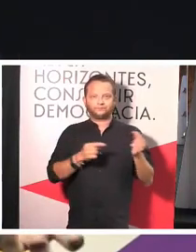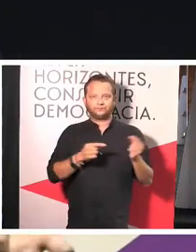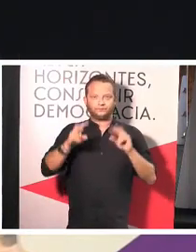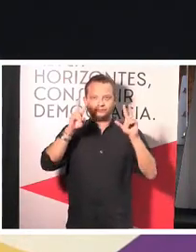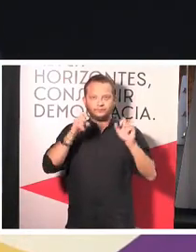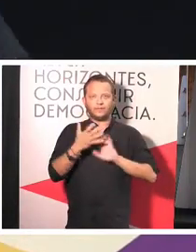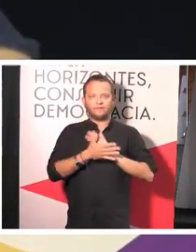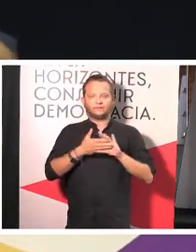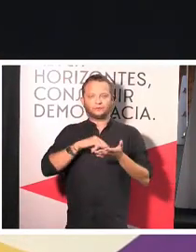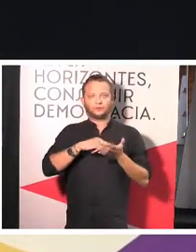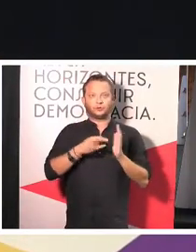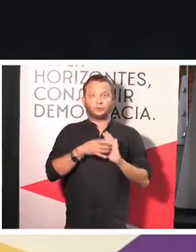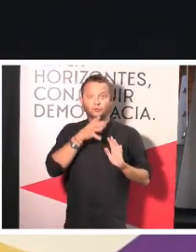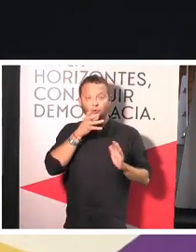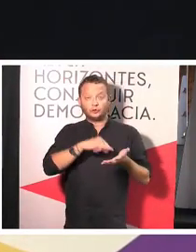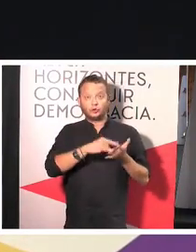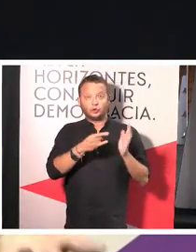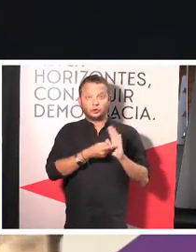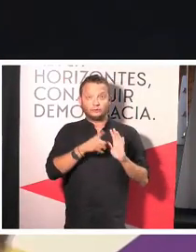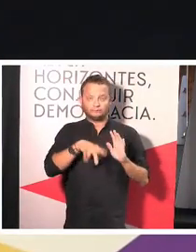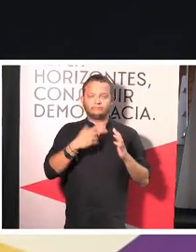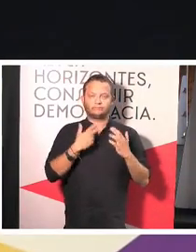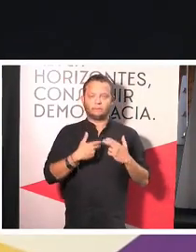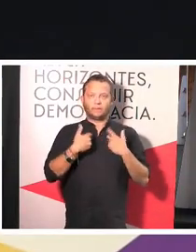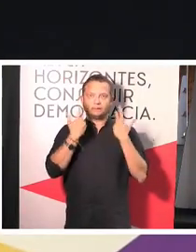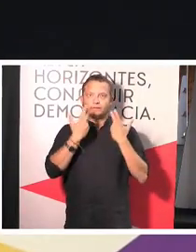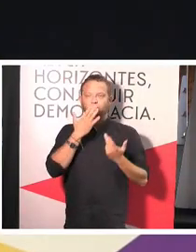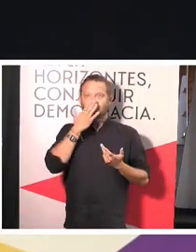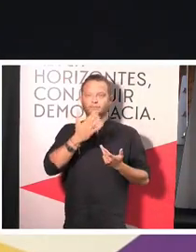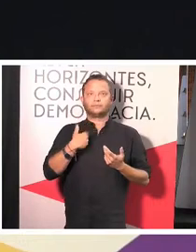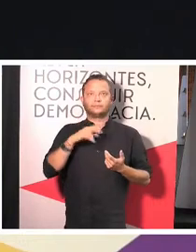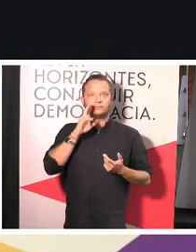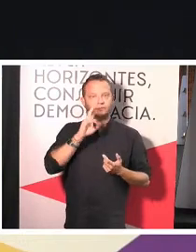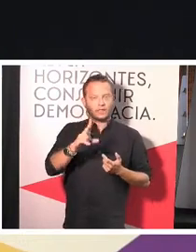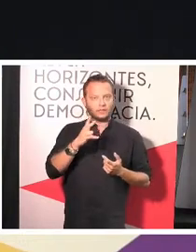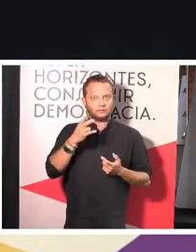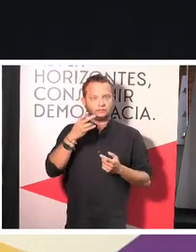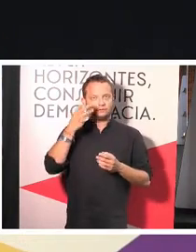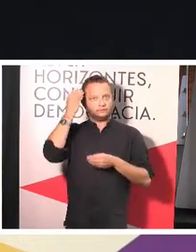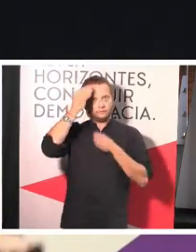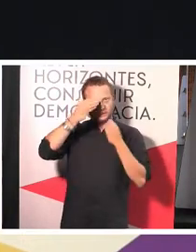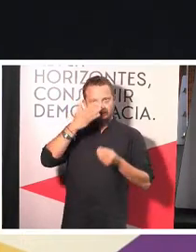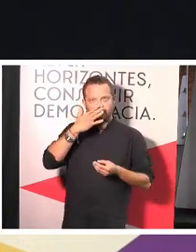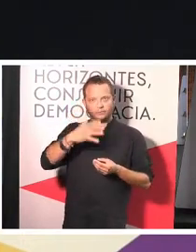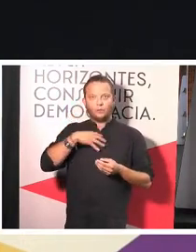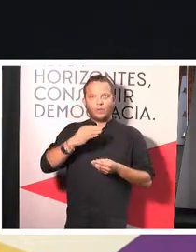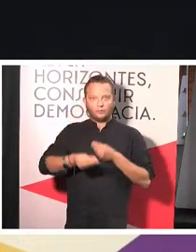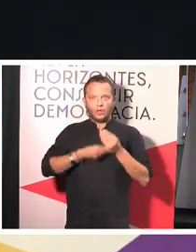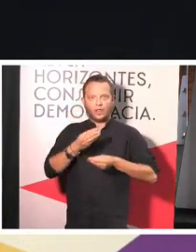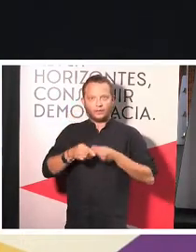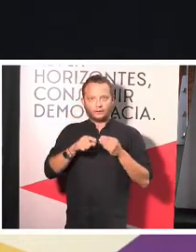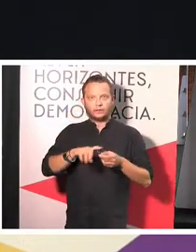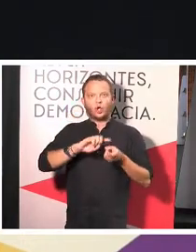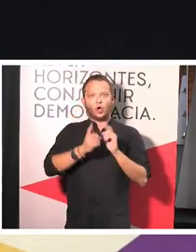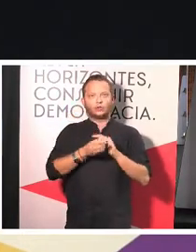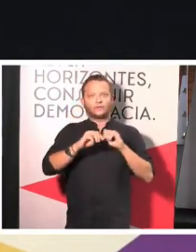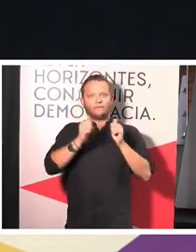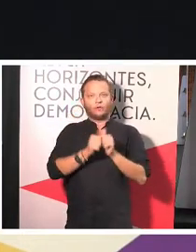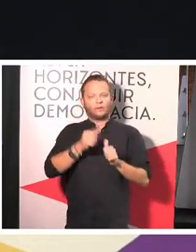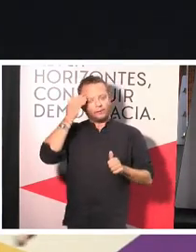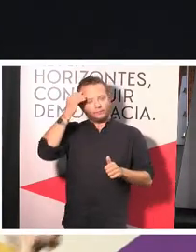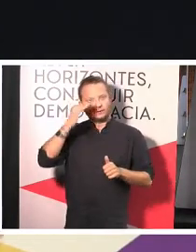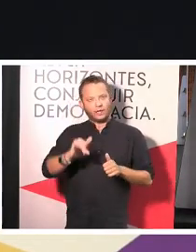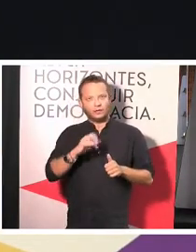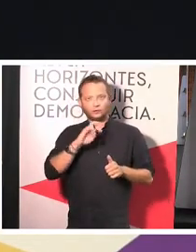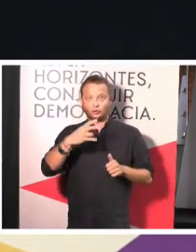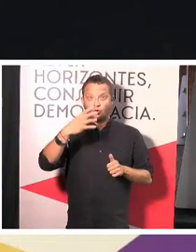hablamos de las tecnologías, porque las tecnologías nos han permitido ver y pensar que esto se puede hacer así. Que hay otras formas de pensar más allá